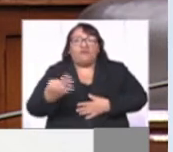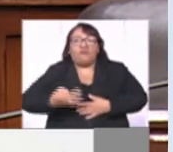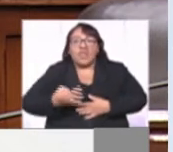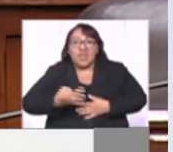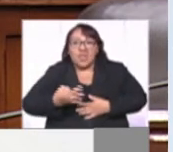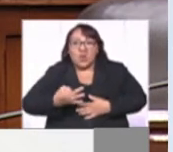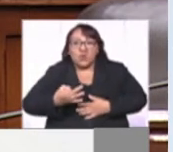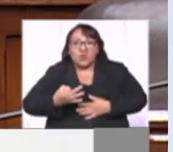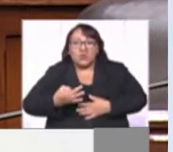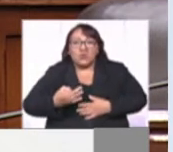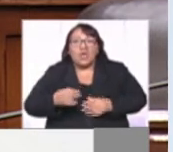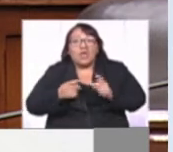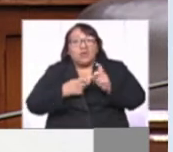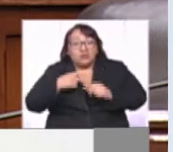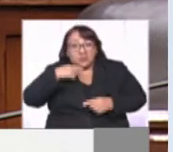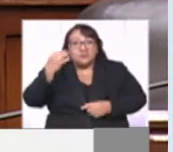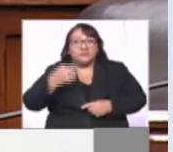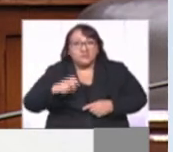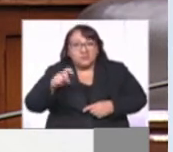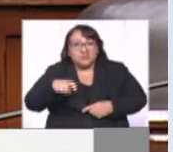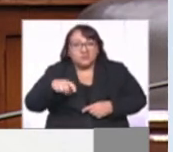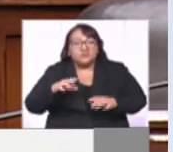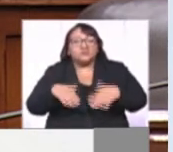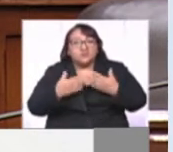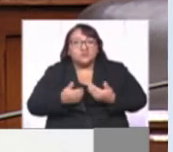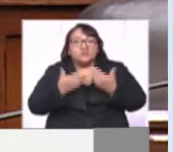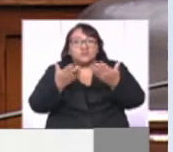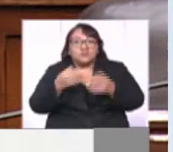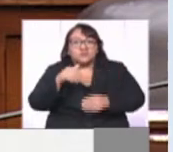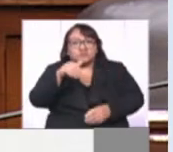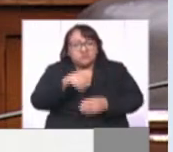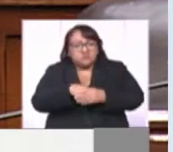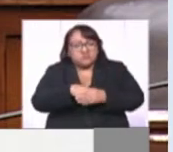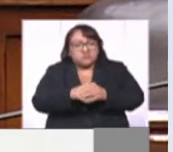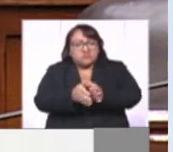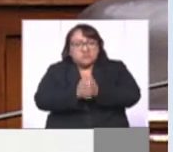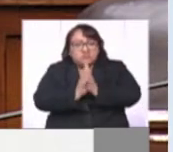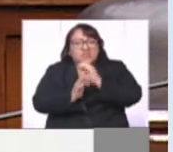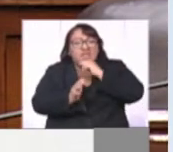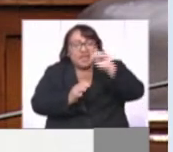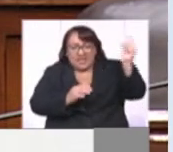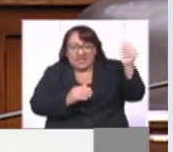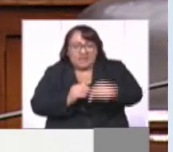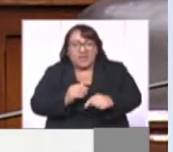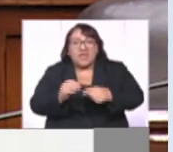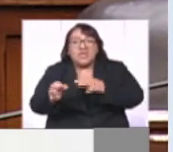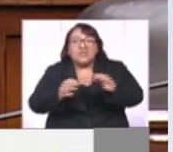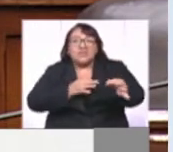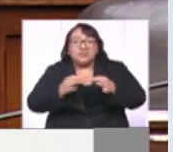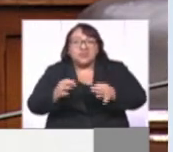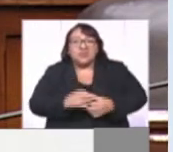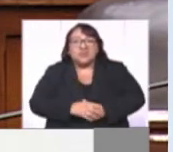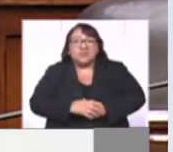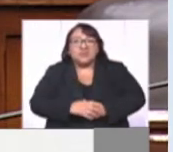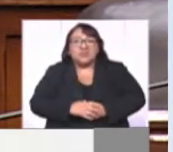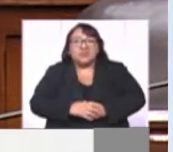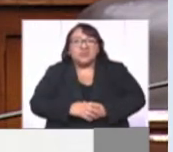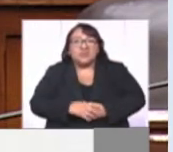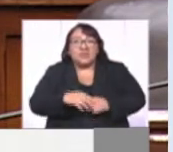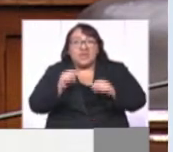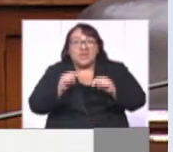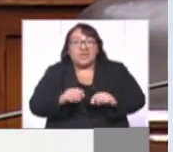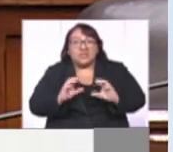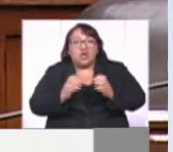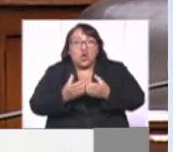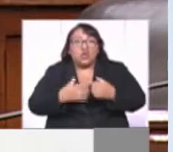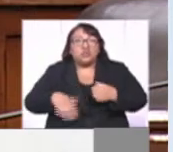Es necesario que podamos dar, reitero, el voto para que ella venga a explicar a esa